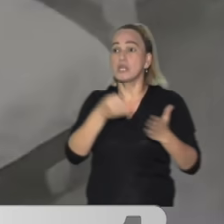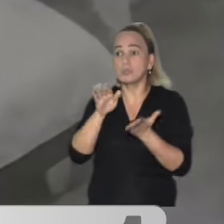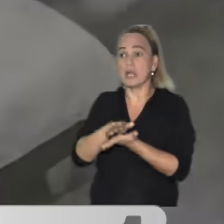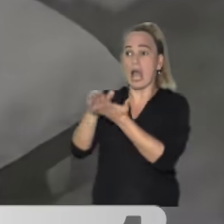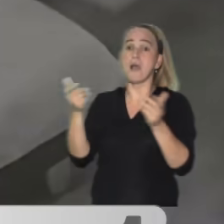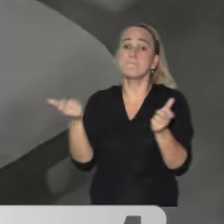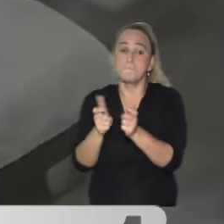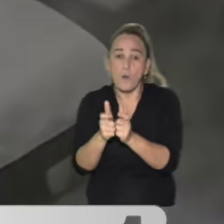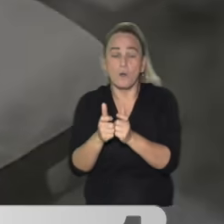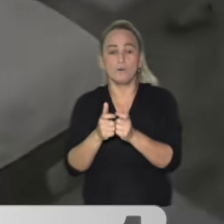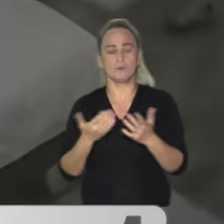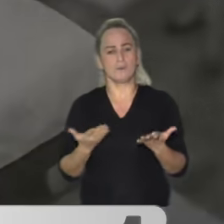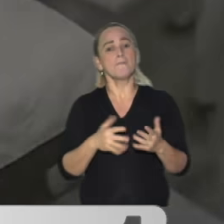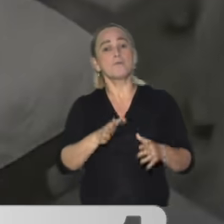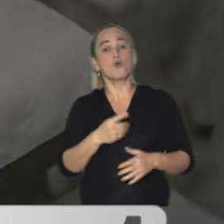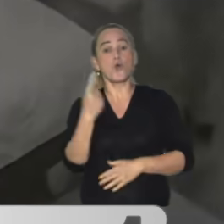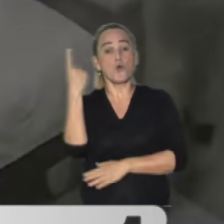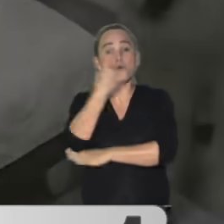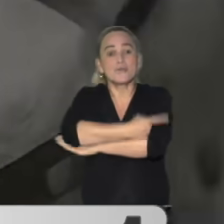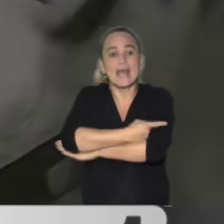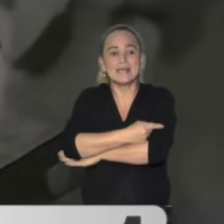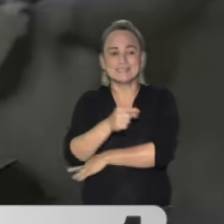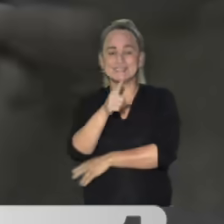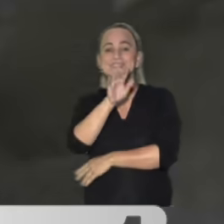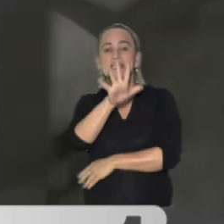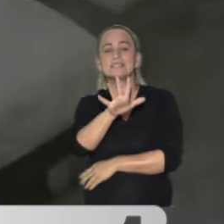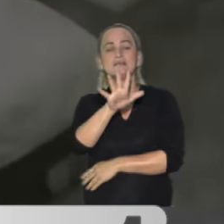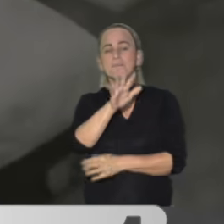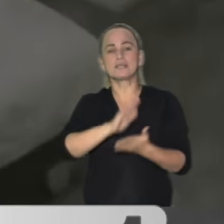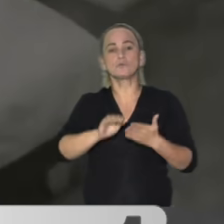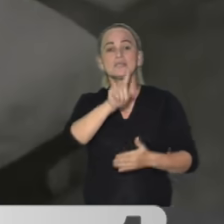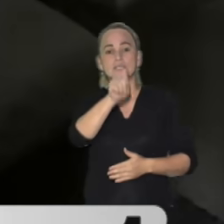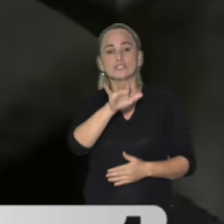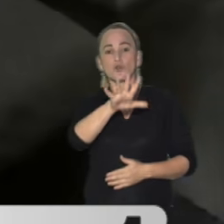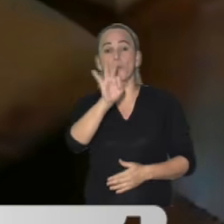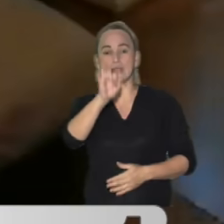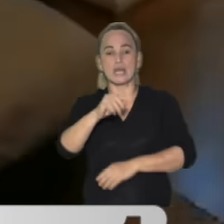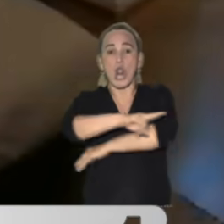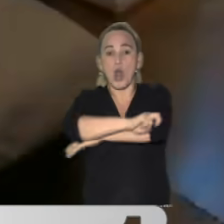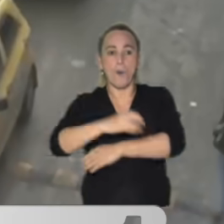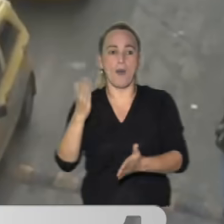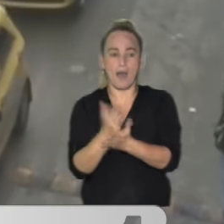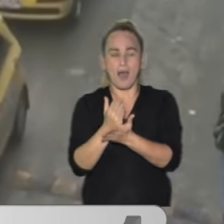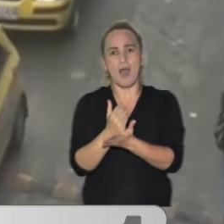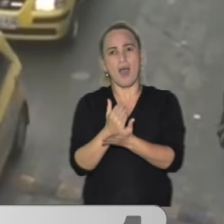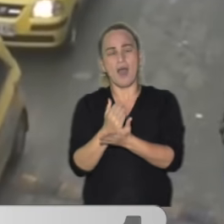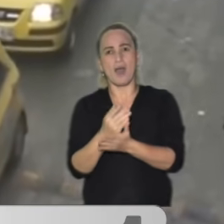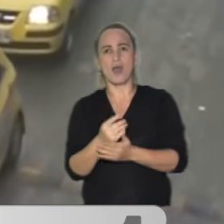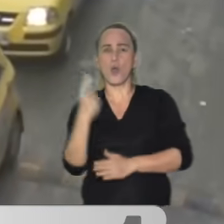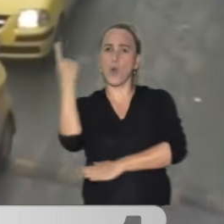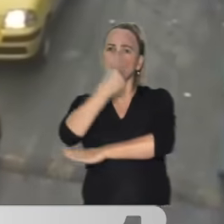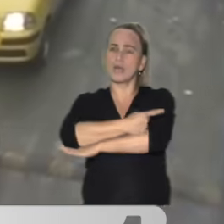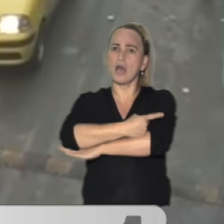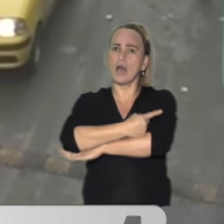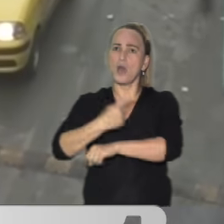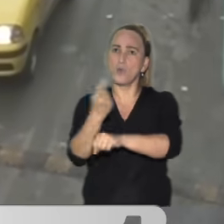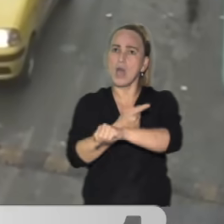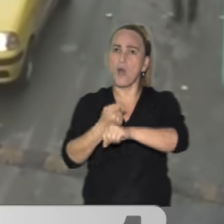cifra se traduce en un promedio diario de 653 robos, es decir, 27 víctimas cada